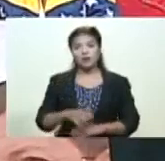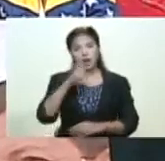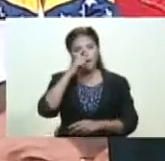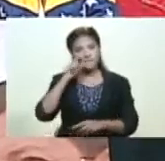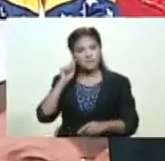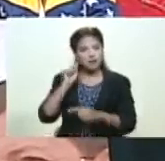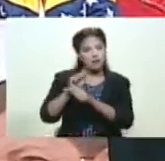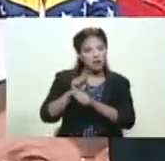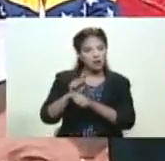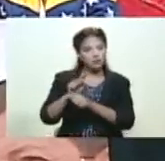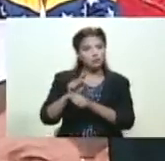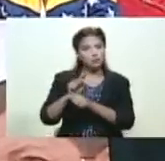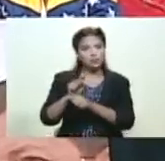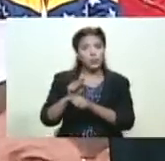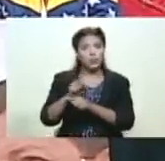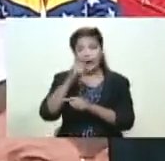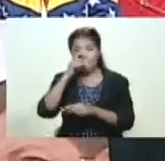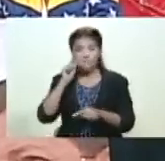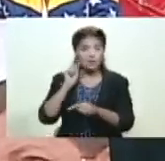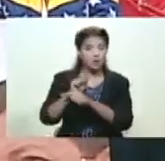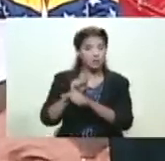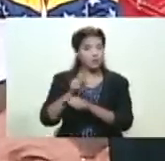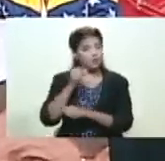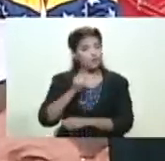amenazó hasta más allá de los límites